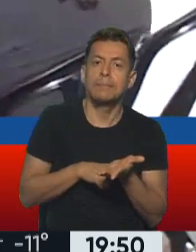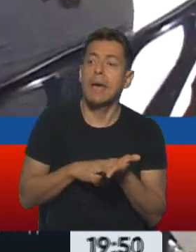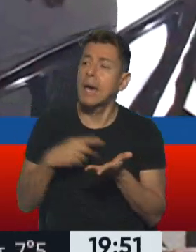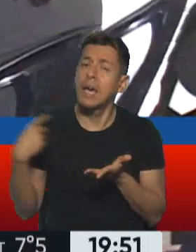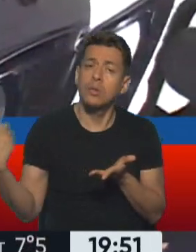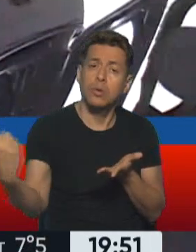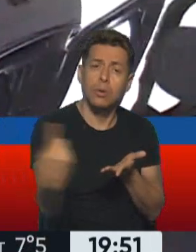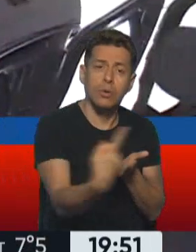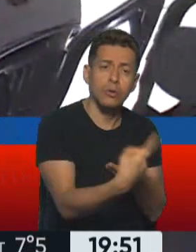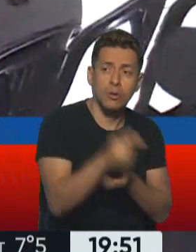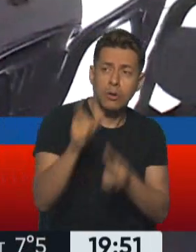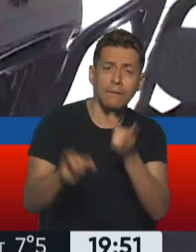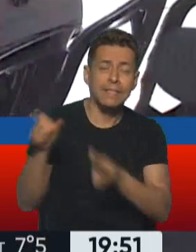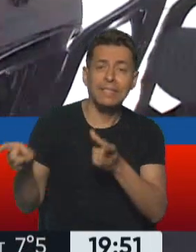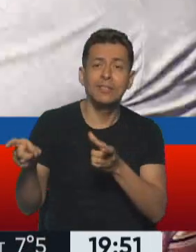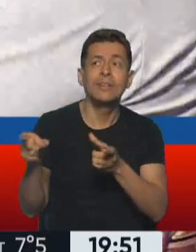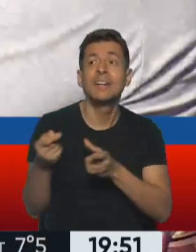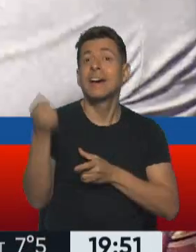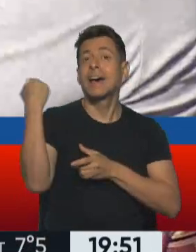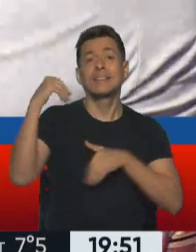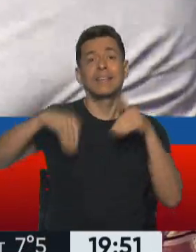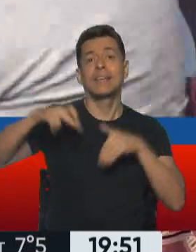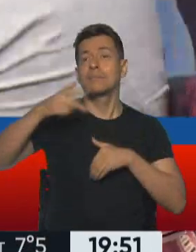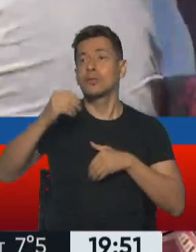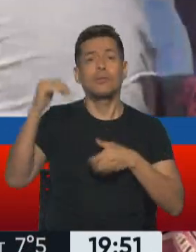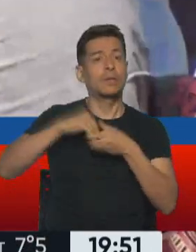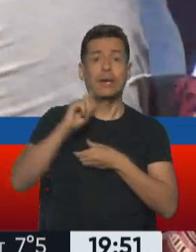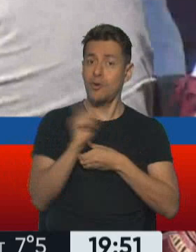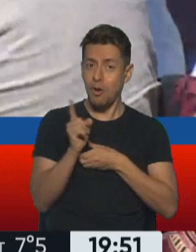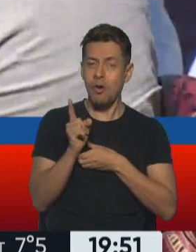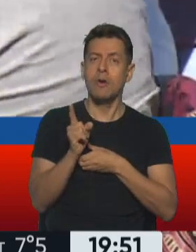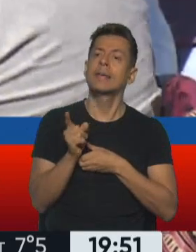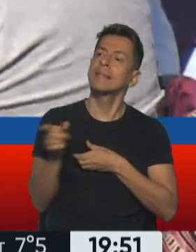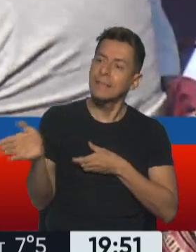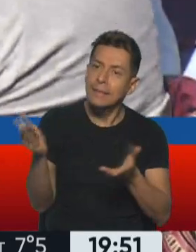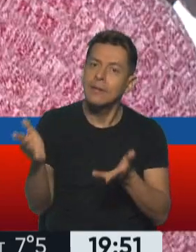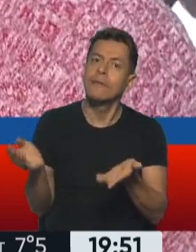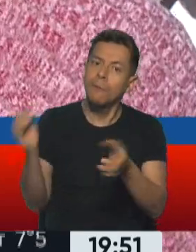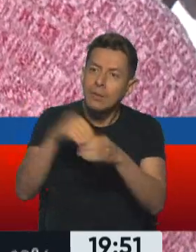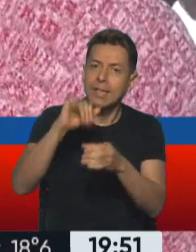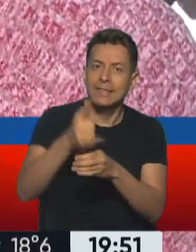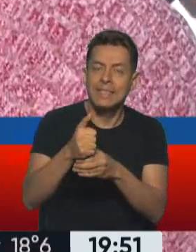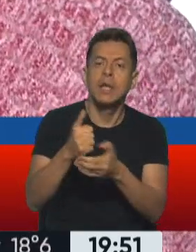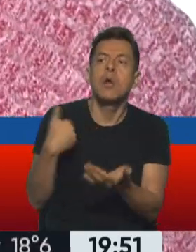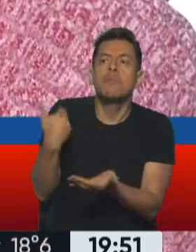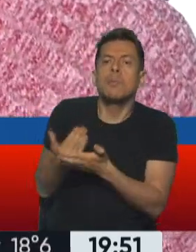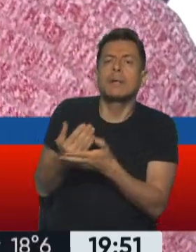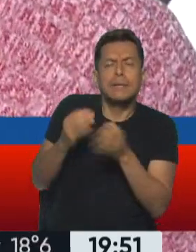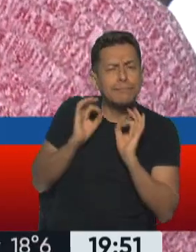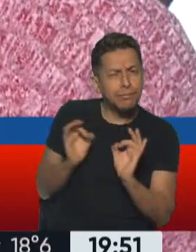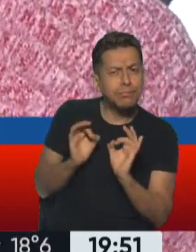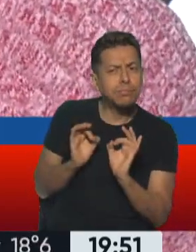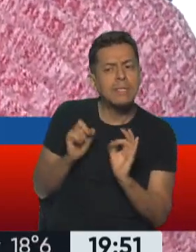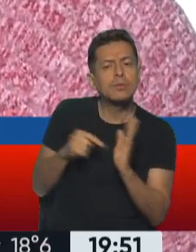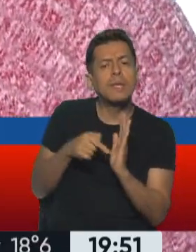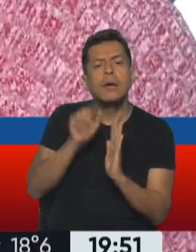A todos esos vecinos que por ahí no fueron a votar, llevar claramente una propuesta profunda de la ciudad que